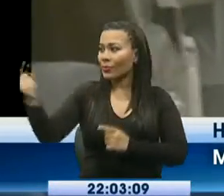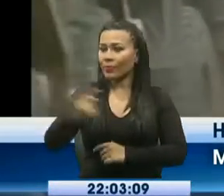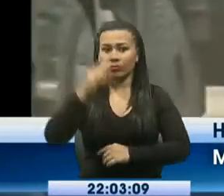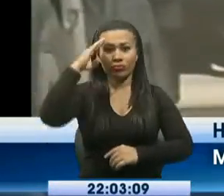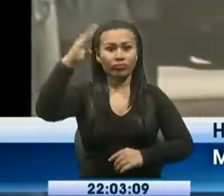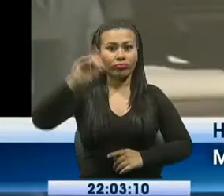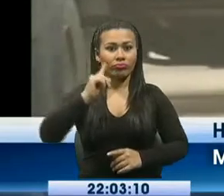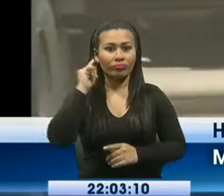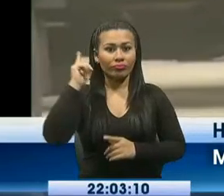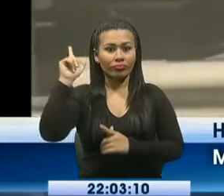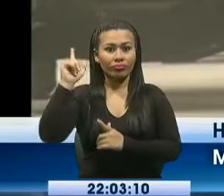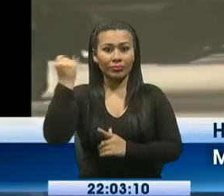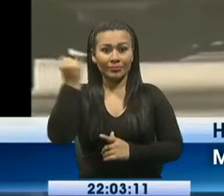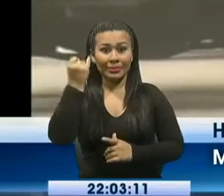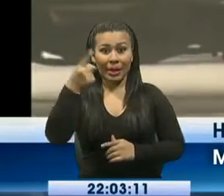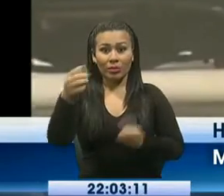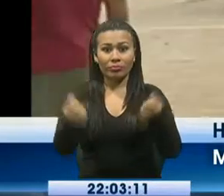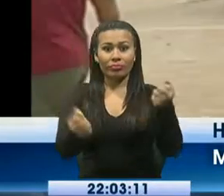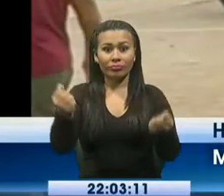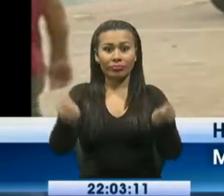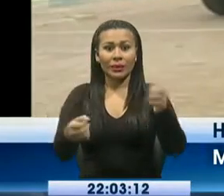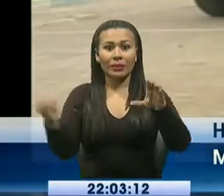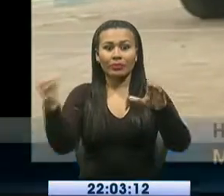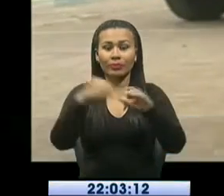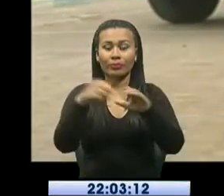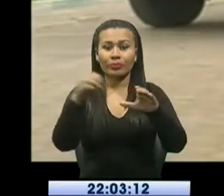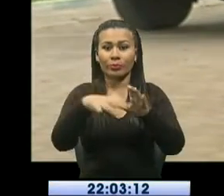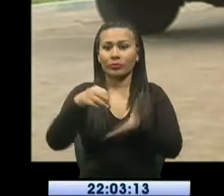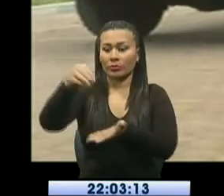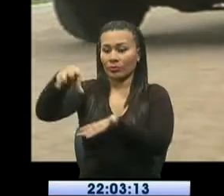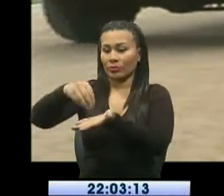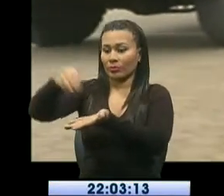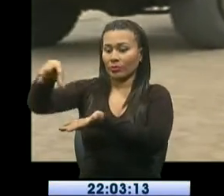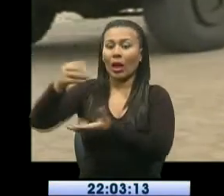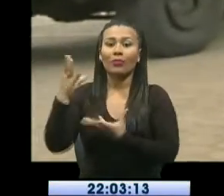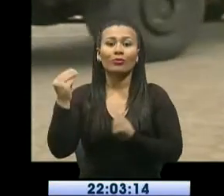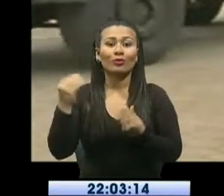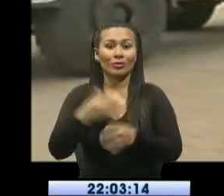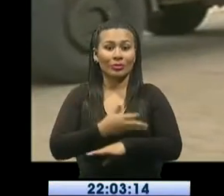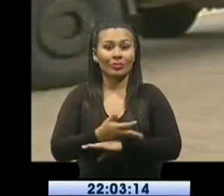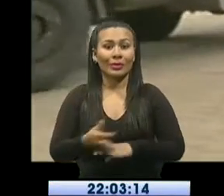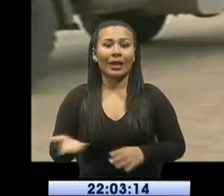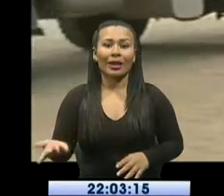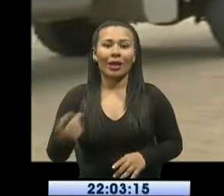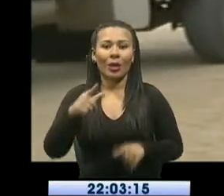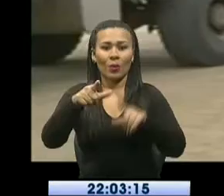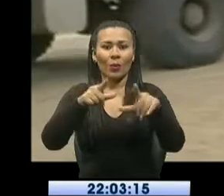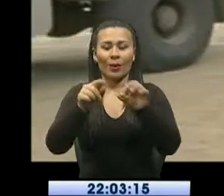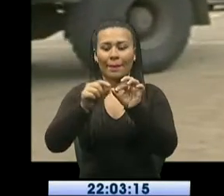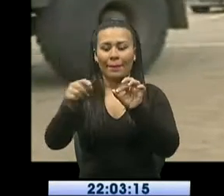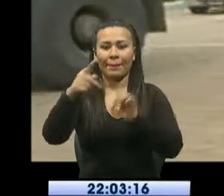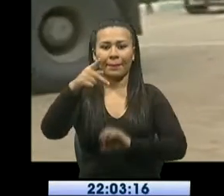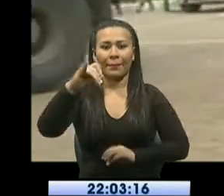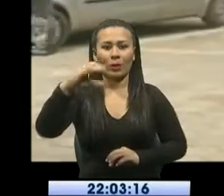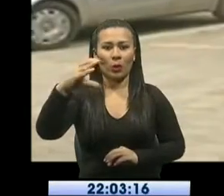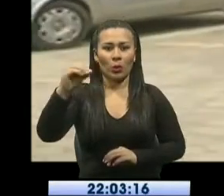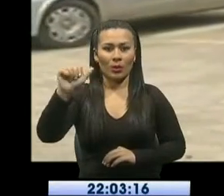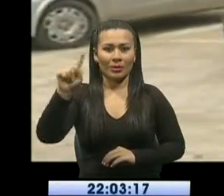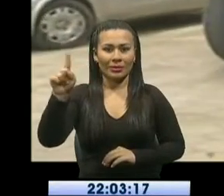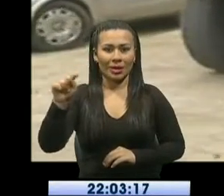militares con los camiones que esperaron por varios días. En Picoazá, con cámara de William